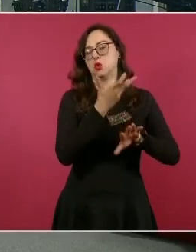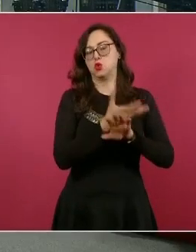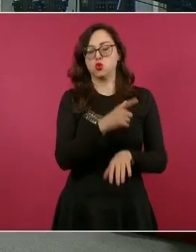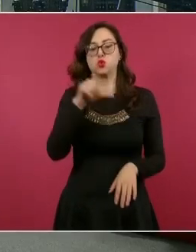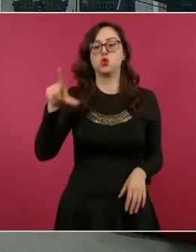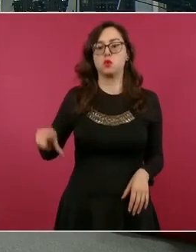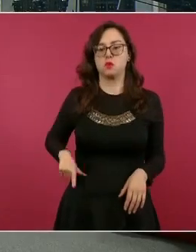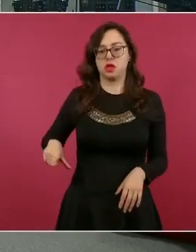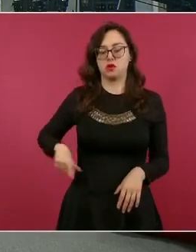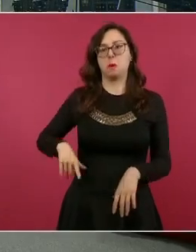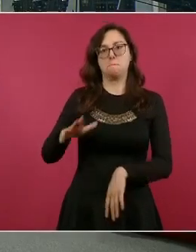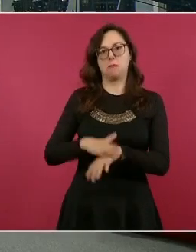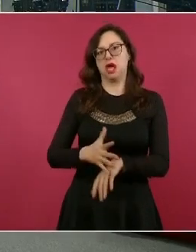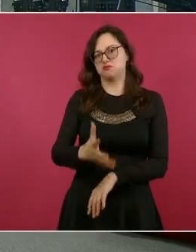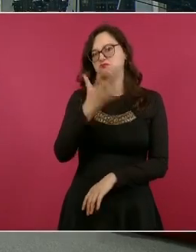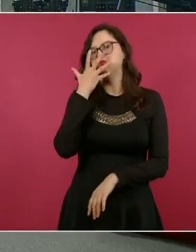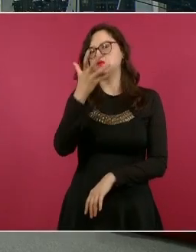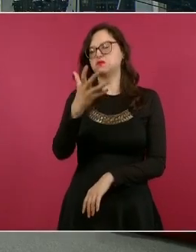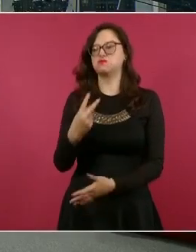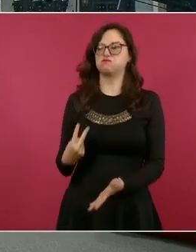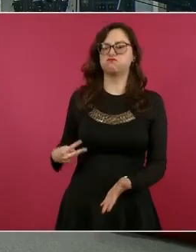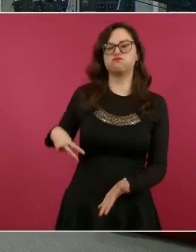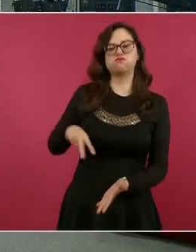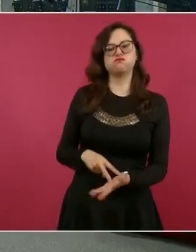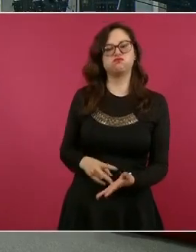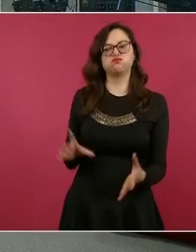una posición más fuerte respecto